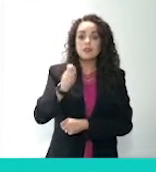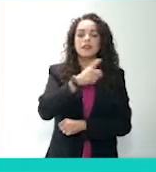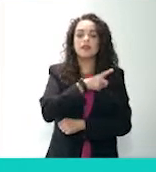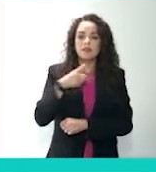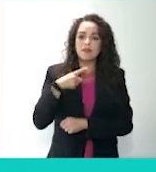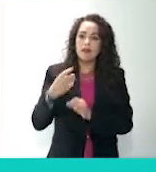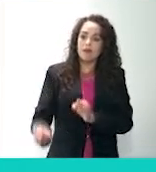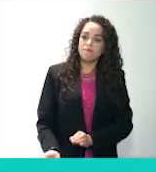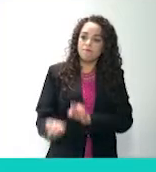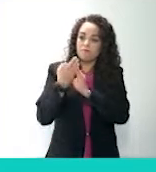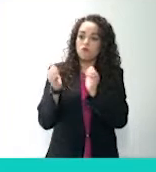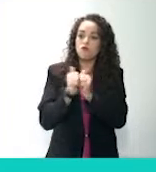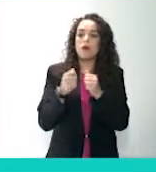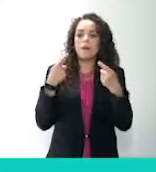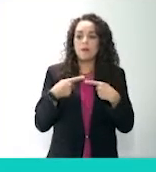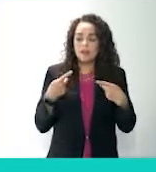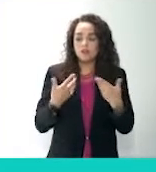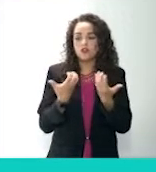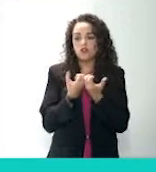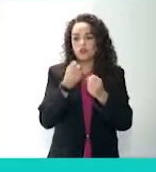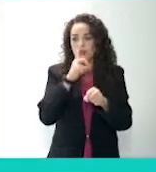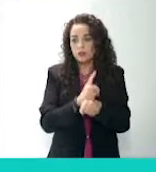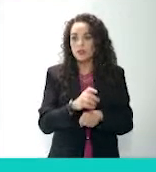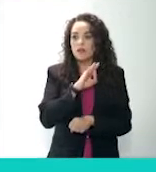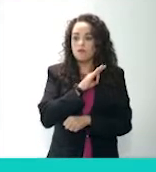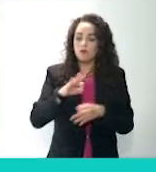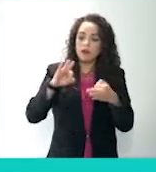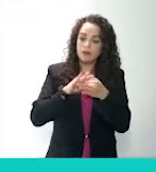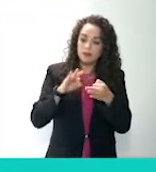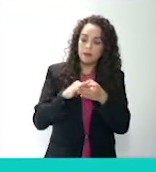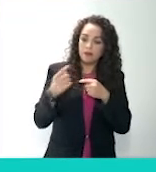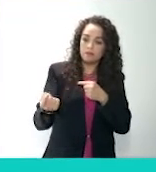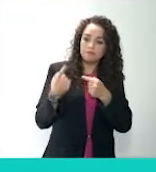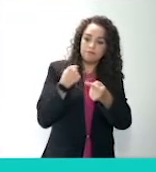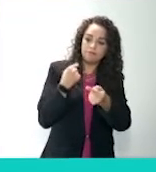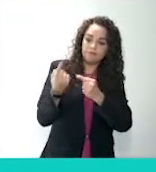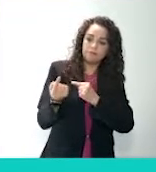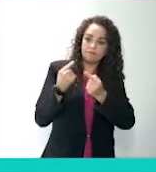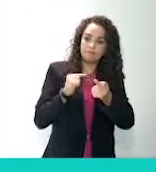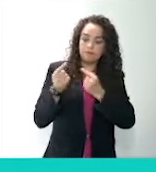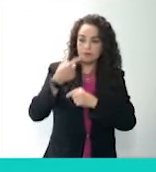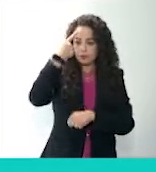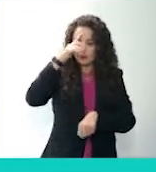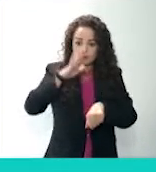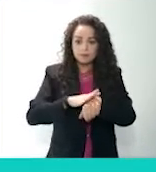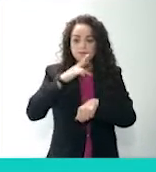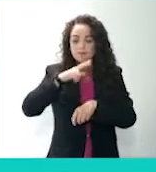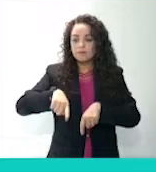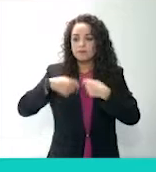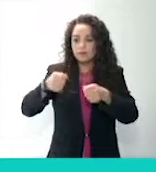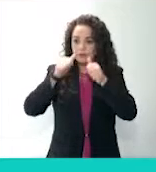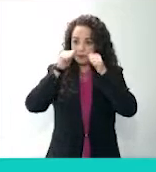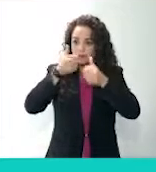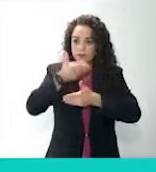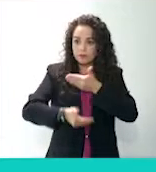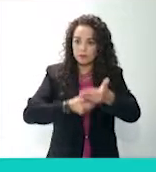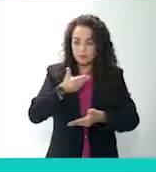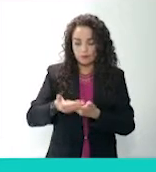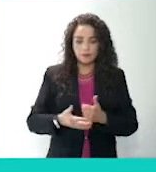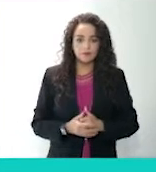sociedad y con ello la retroalimentación que impacta en tener mejores servicios para la población